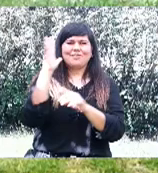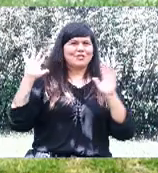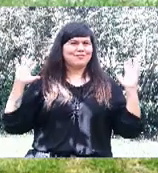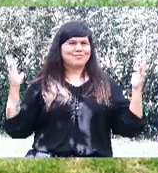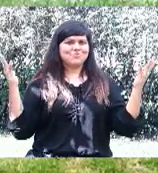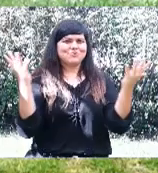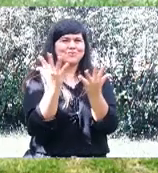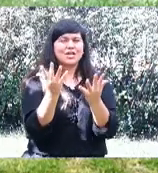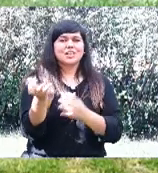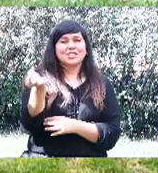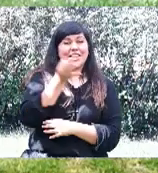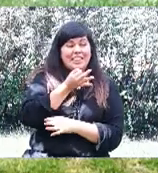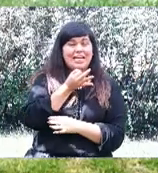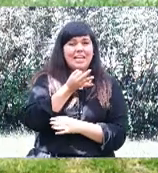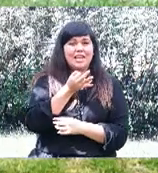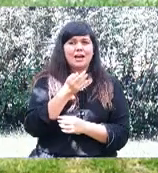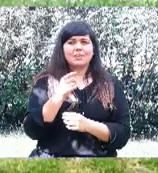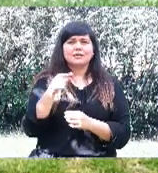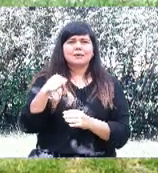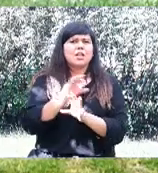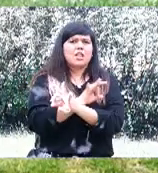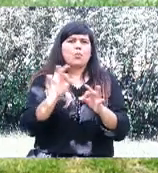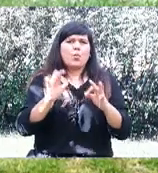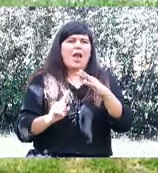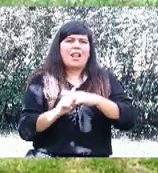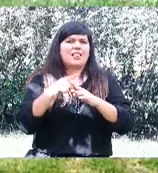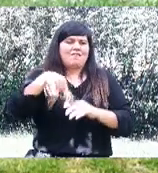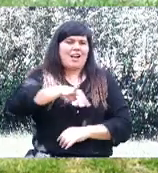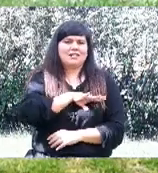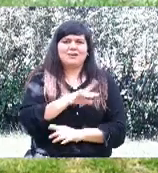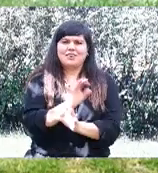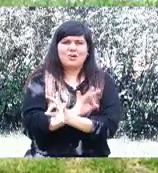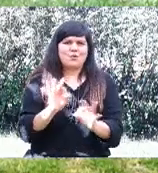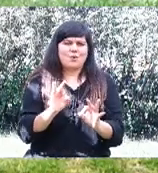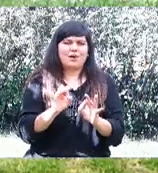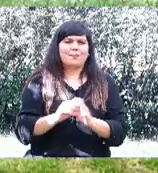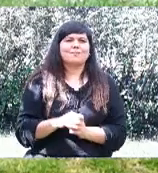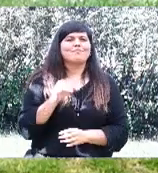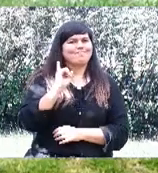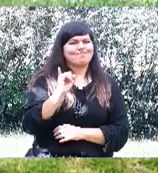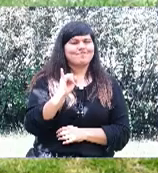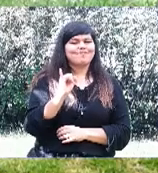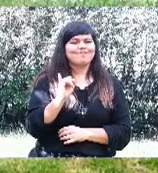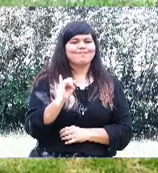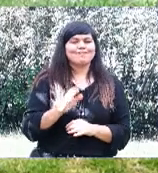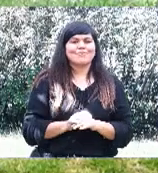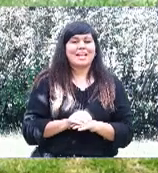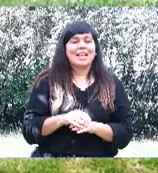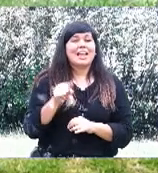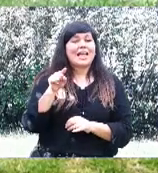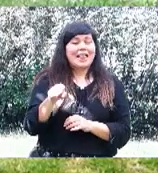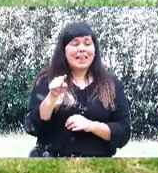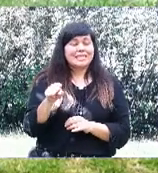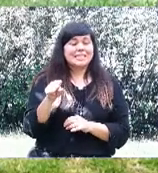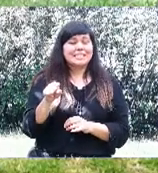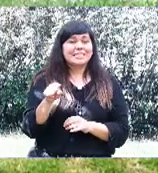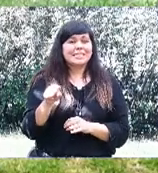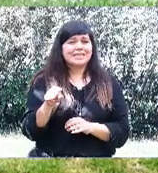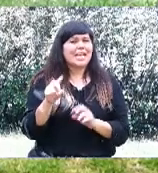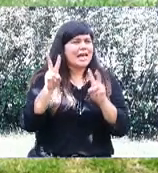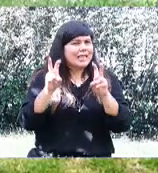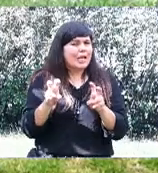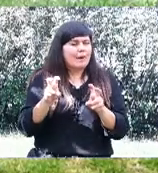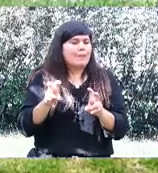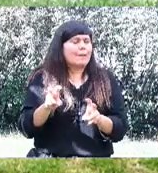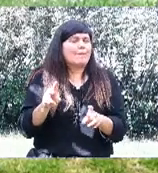minuto me at decir me atrevería decir que las que están acá ninguna zona tia e Sí eso es un un bastante un punto